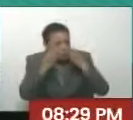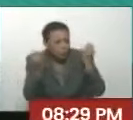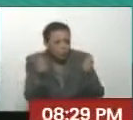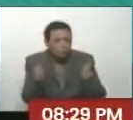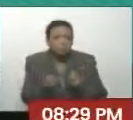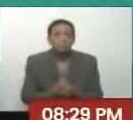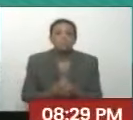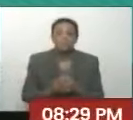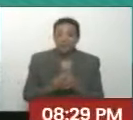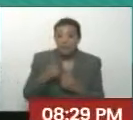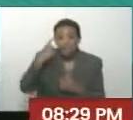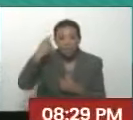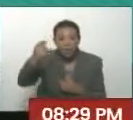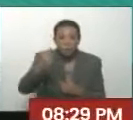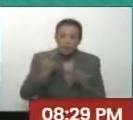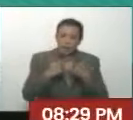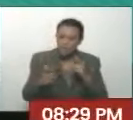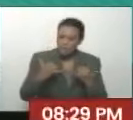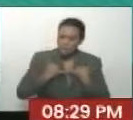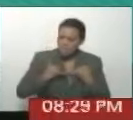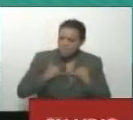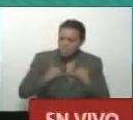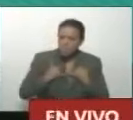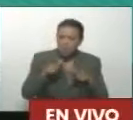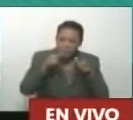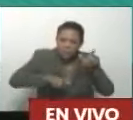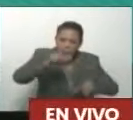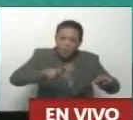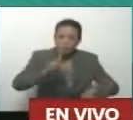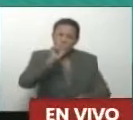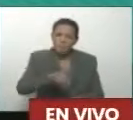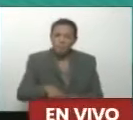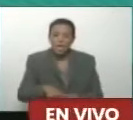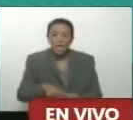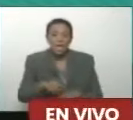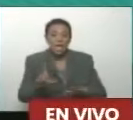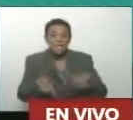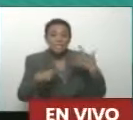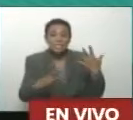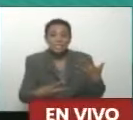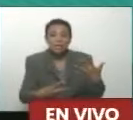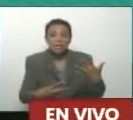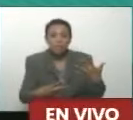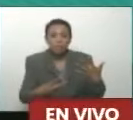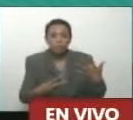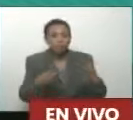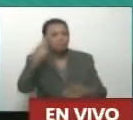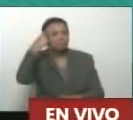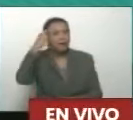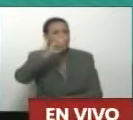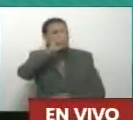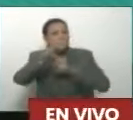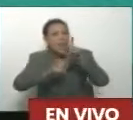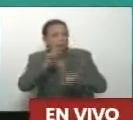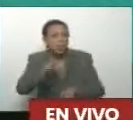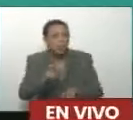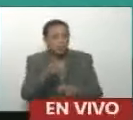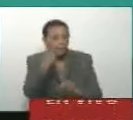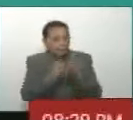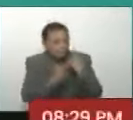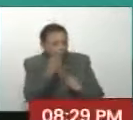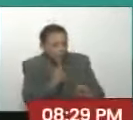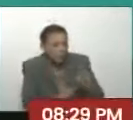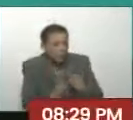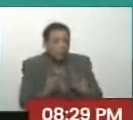Estudia muy bien la teología de la liberación. Y séptimo capítulo, 7 hipótesis para una estética de